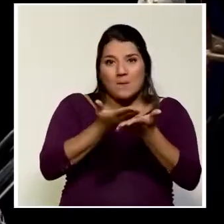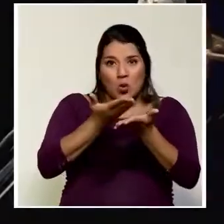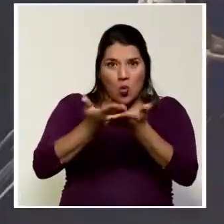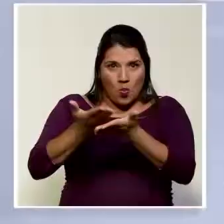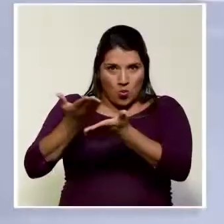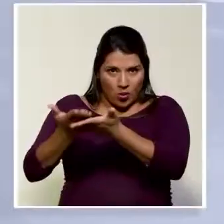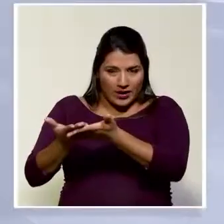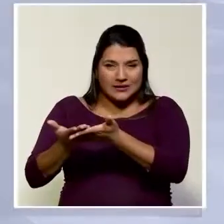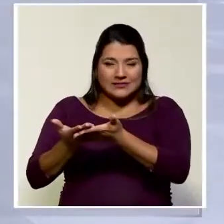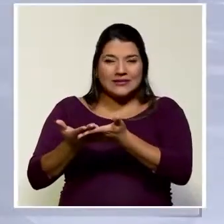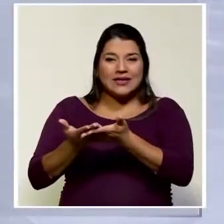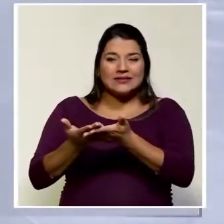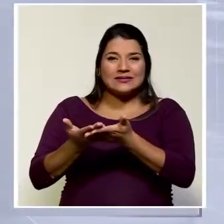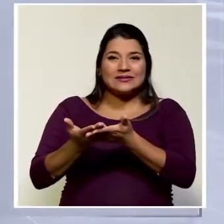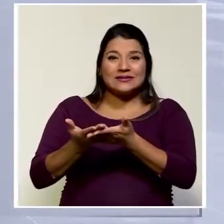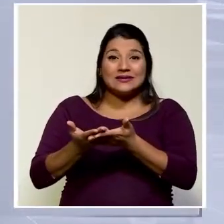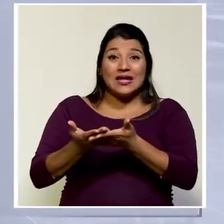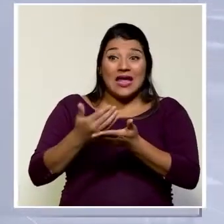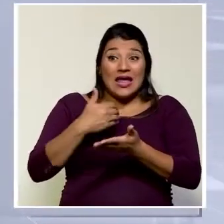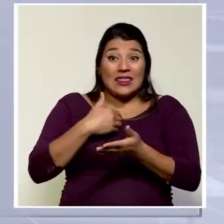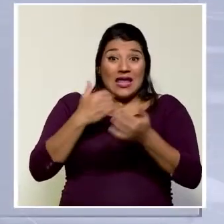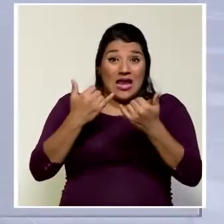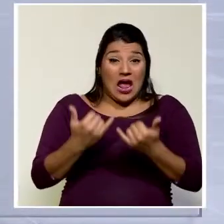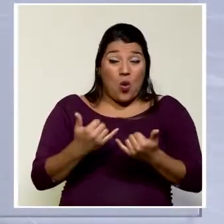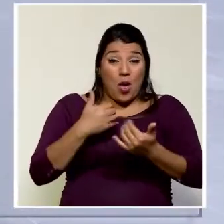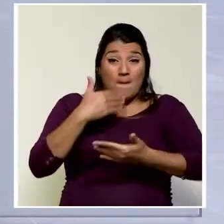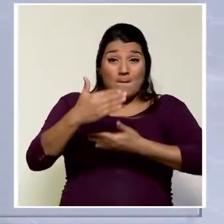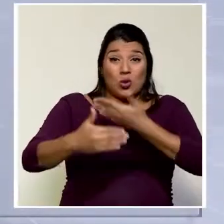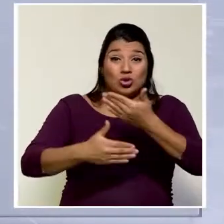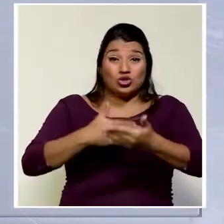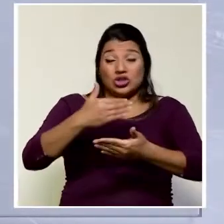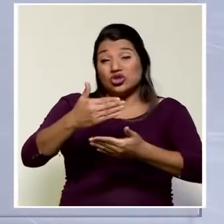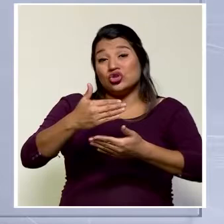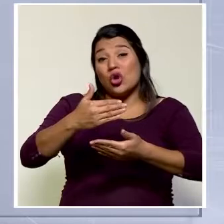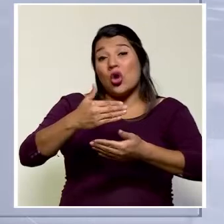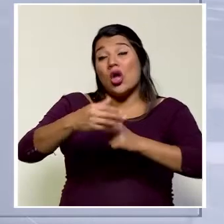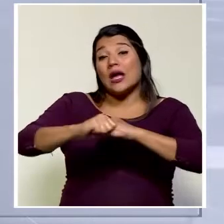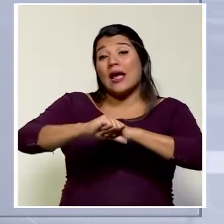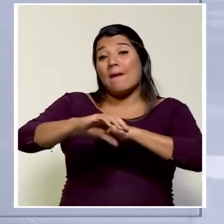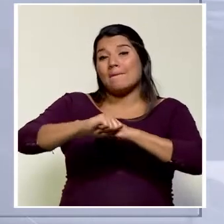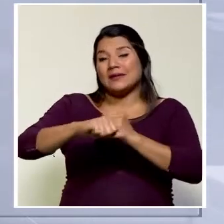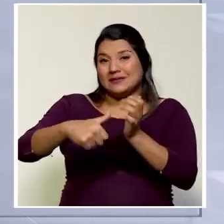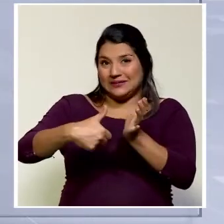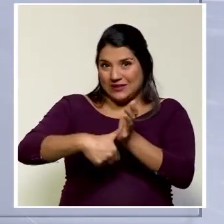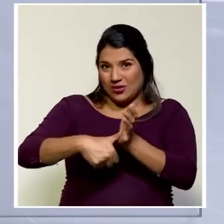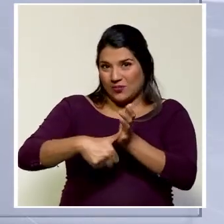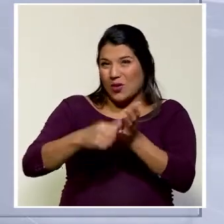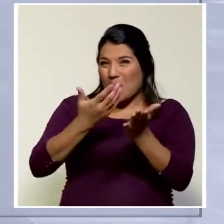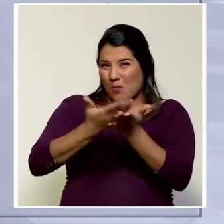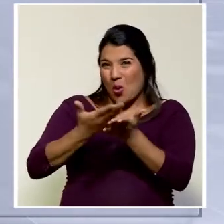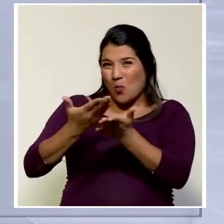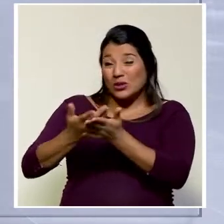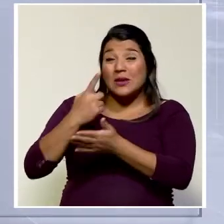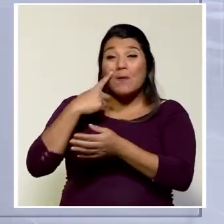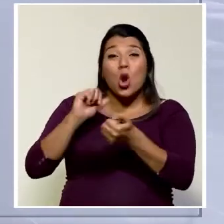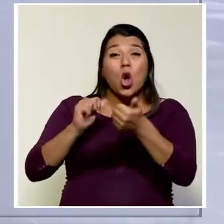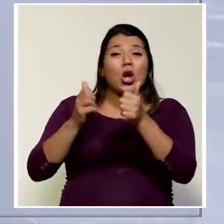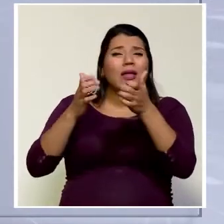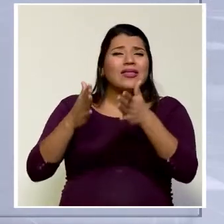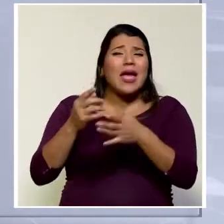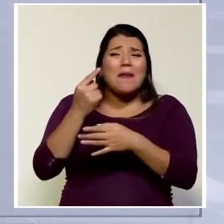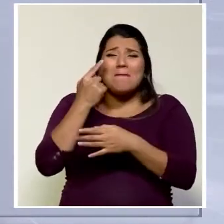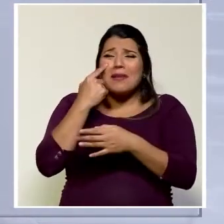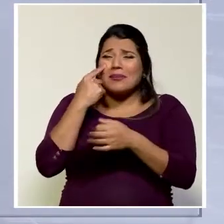donde transita la campaña en términos de las propuestas de los candidatos, y ahí podemos encontrar de todo,